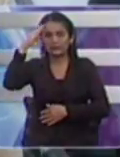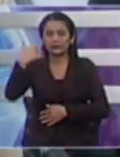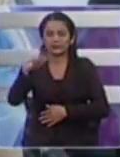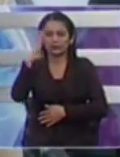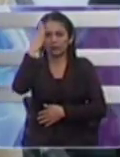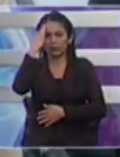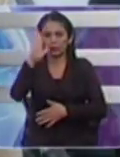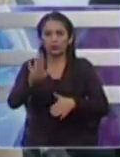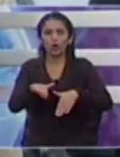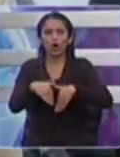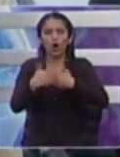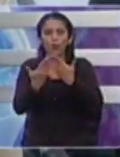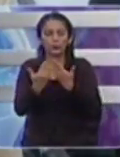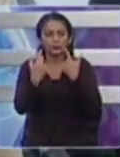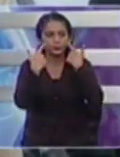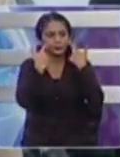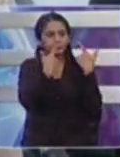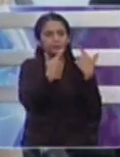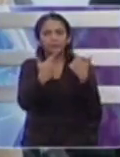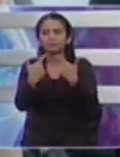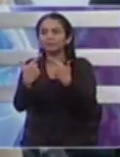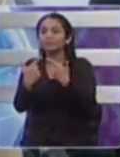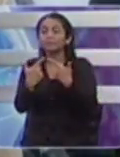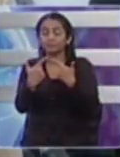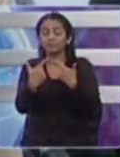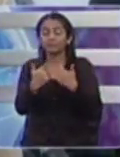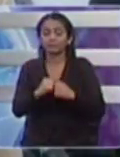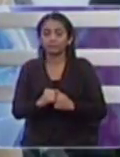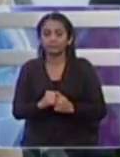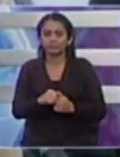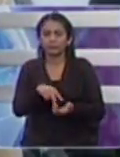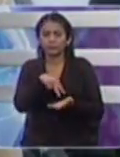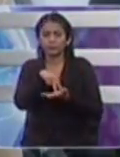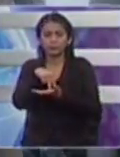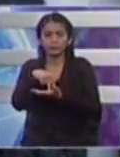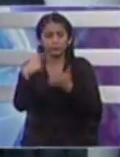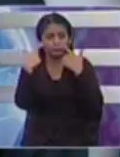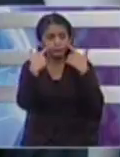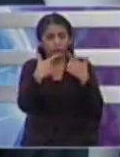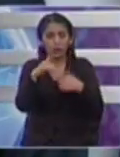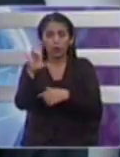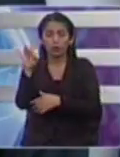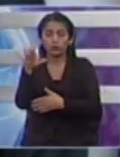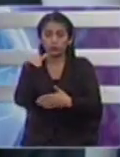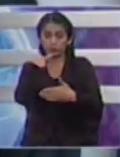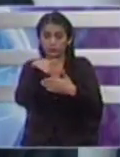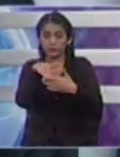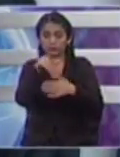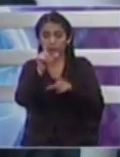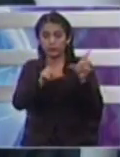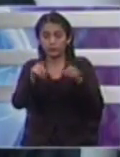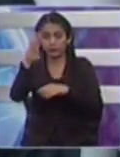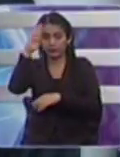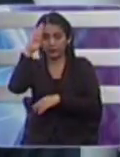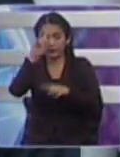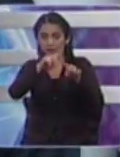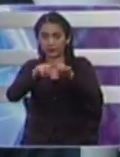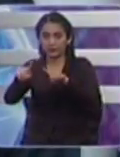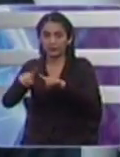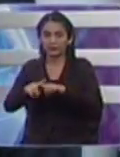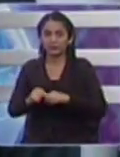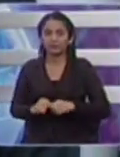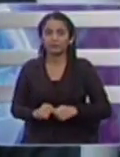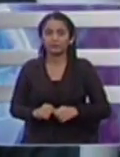va a trabajar en este proceso electoral con 8.000 elementos policiales. La Intendencia General de Policía del Guayas desplegará